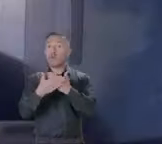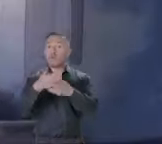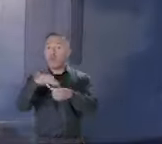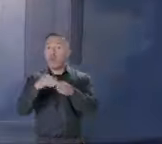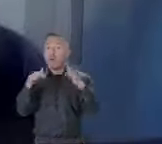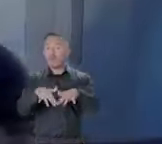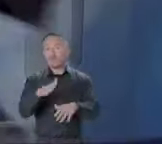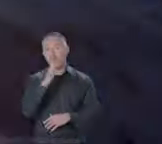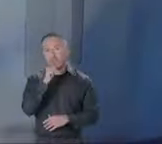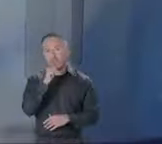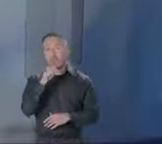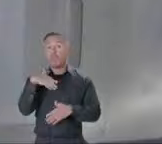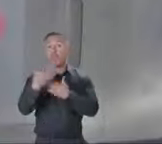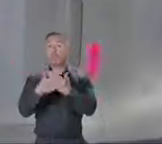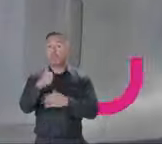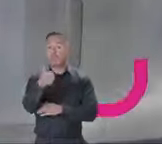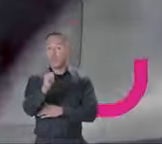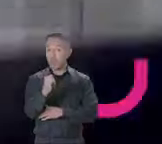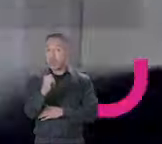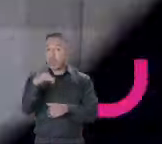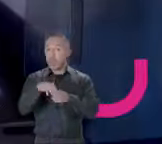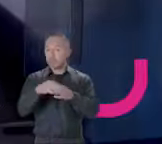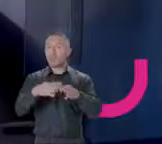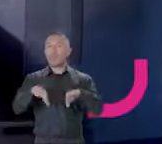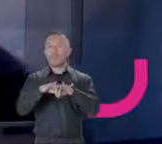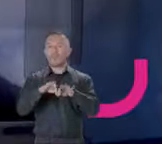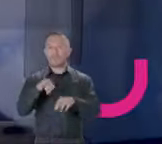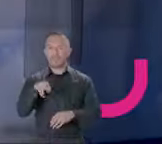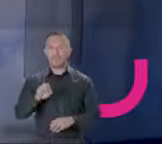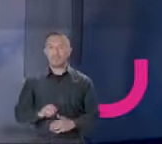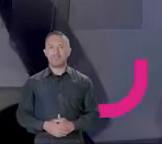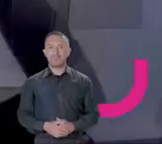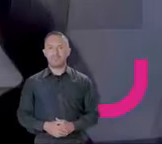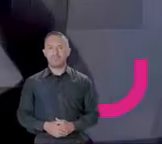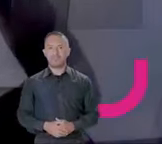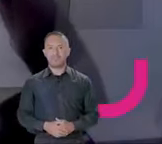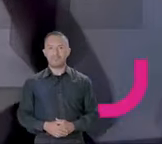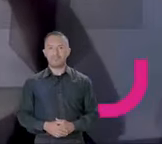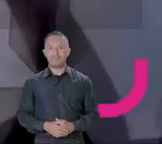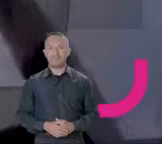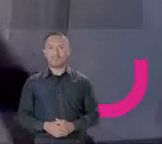más grandes de la historia. El 6 de junio, el voto sale y vale. INE.